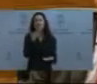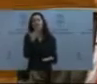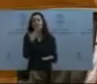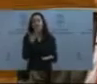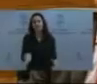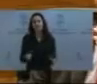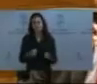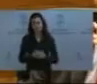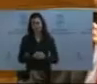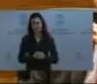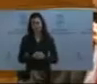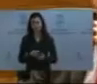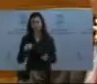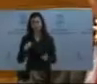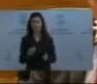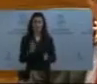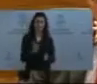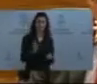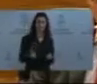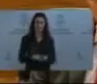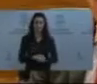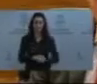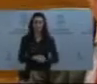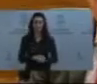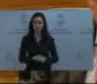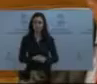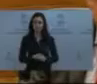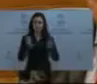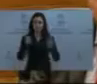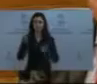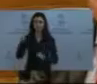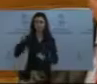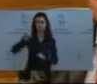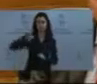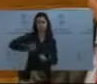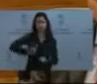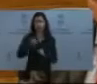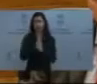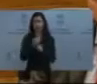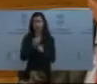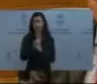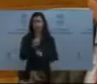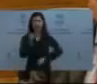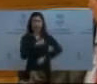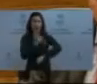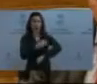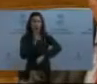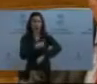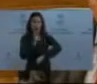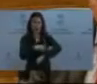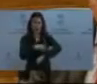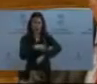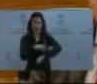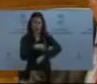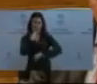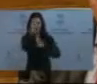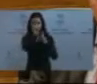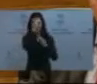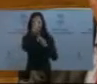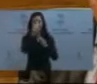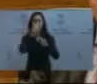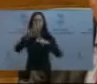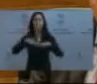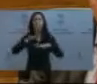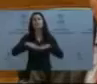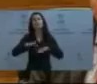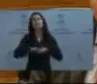Y nosotros también nos lo preguntamos, señora consejera. Después de toda una vida trabajando y ahorrando, muchos asturianos que creyeron dejar algo